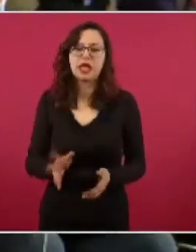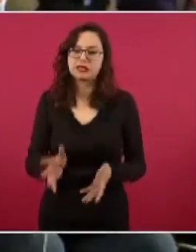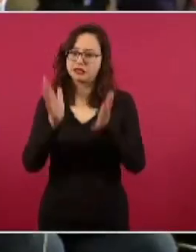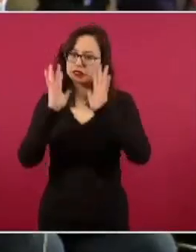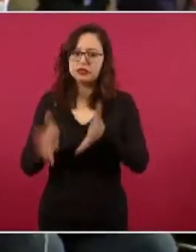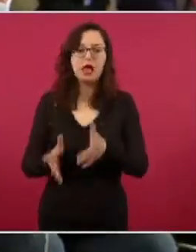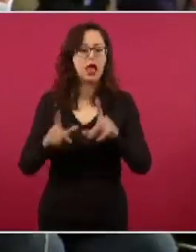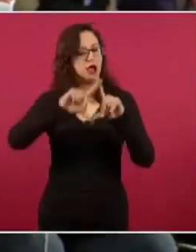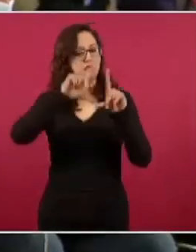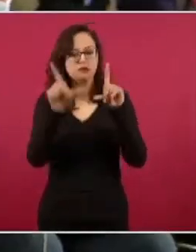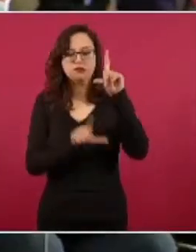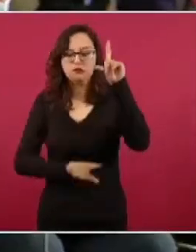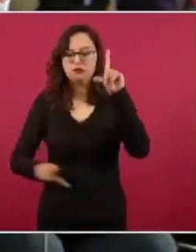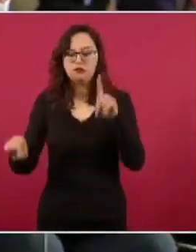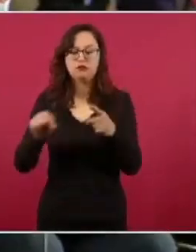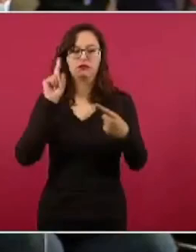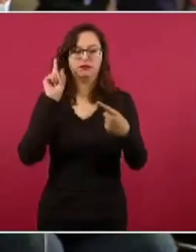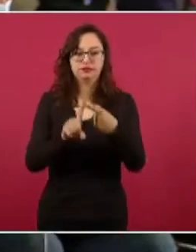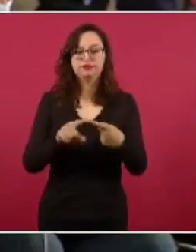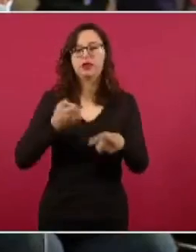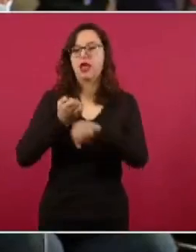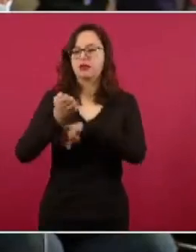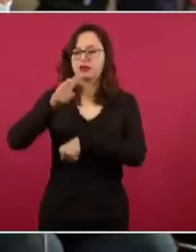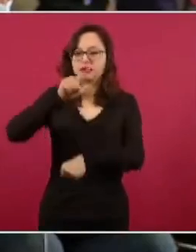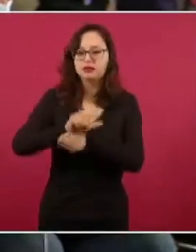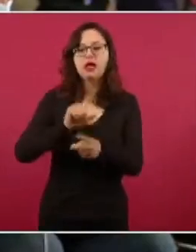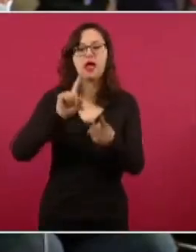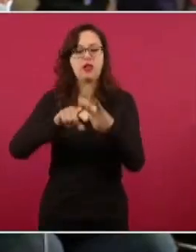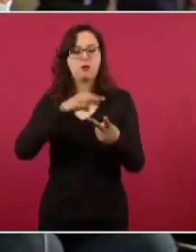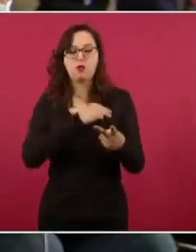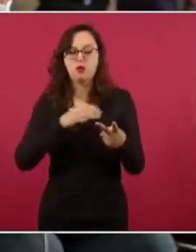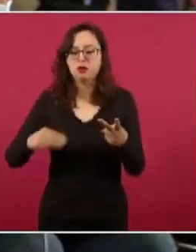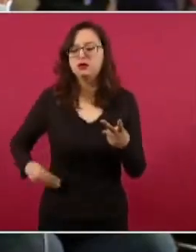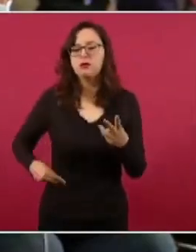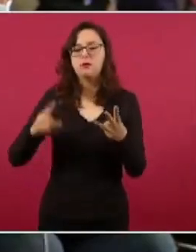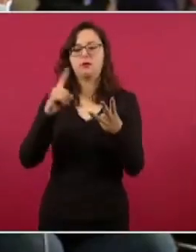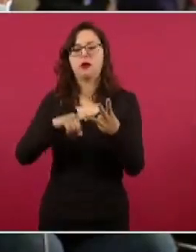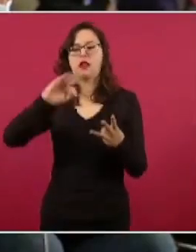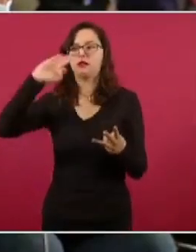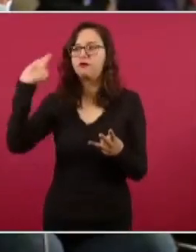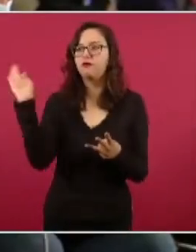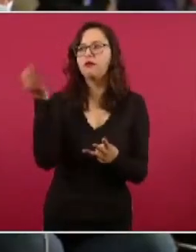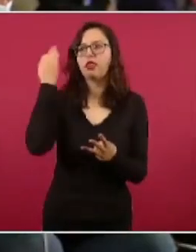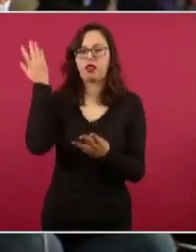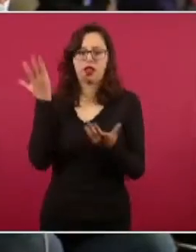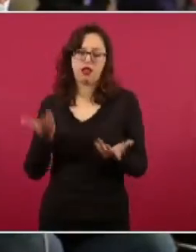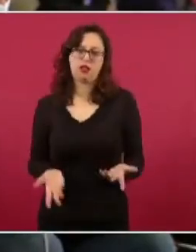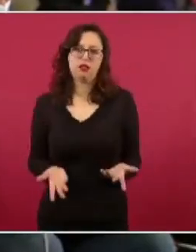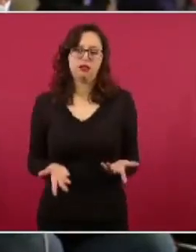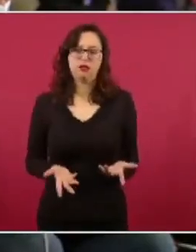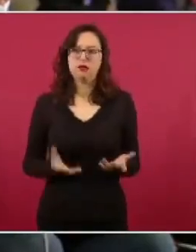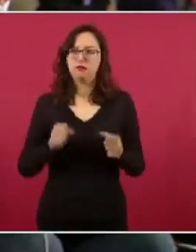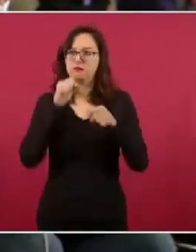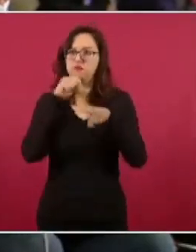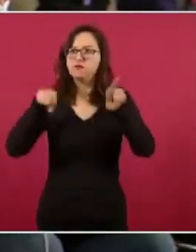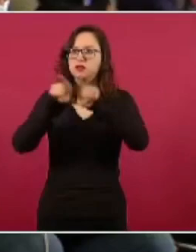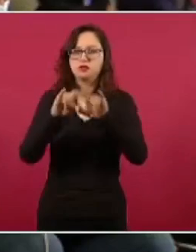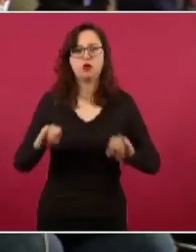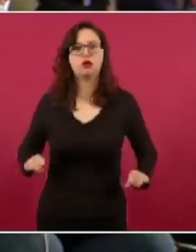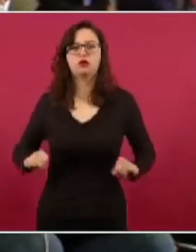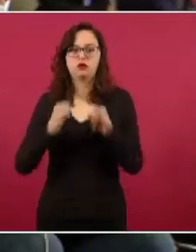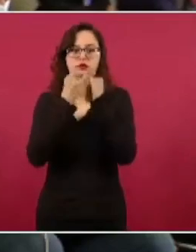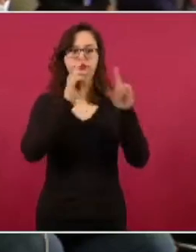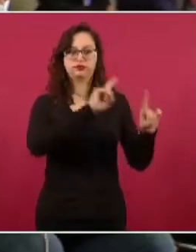tres poderes. Esto se lo consulto porque, bueno, el lunes ya nos presentaron quién es quién en los sueldos.